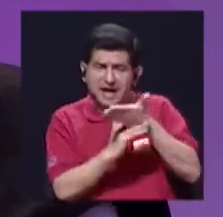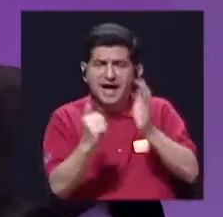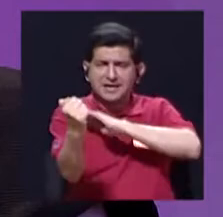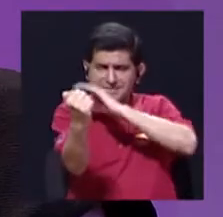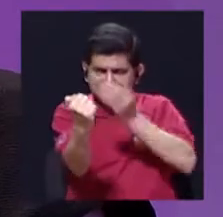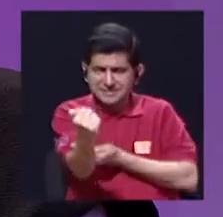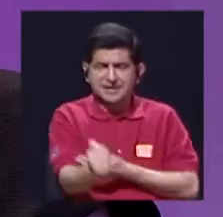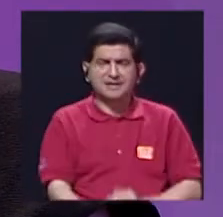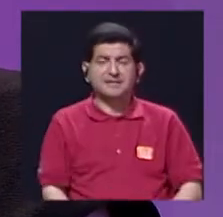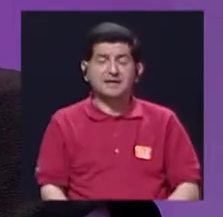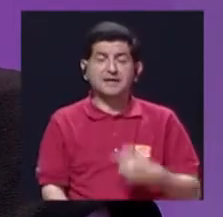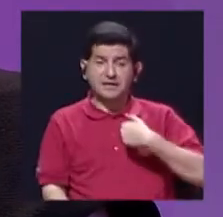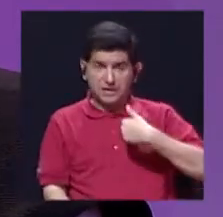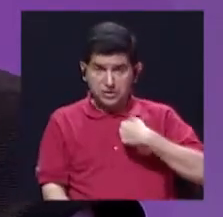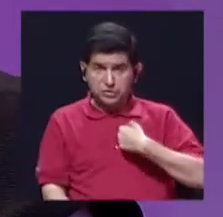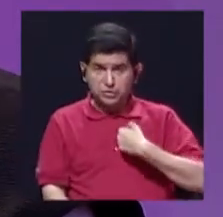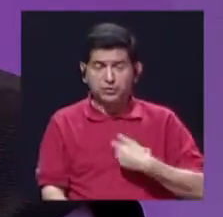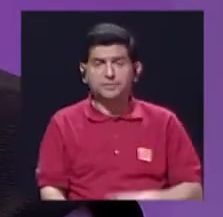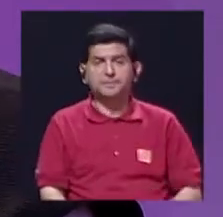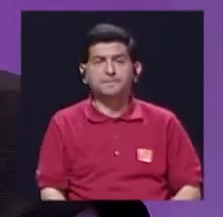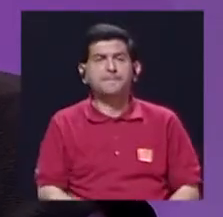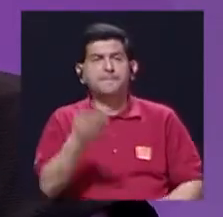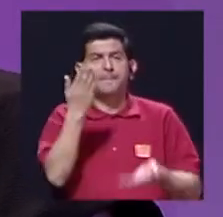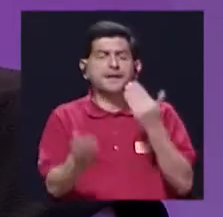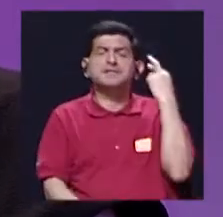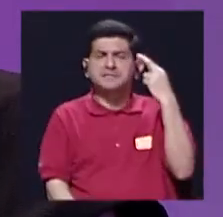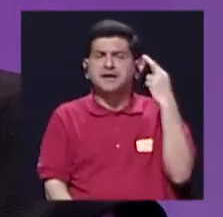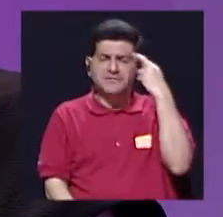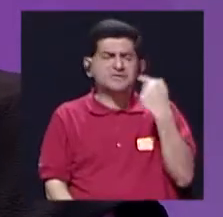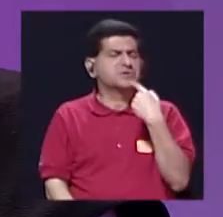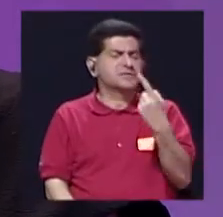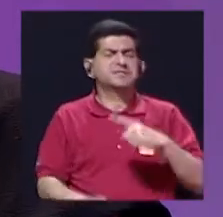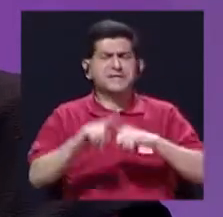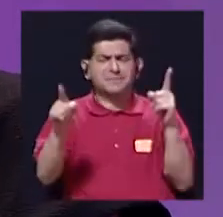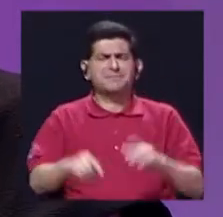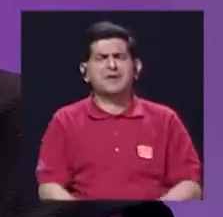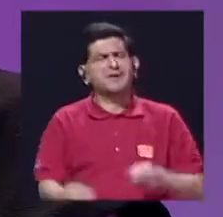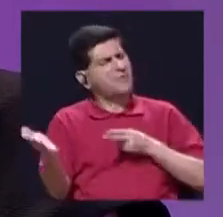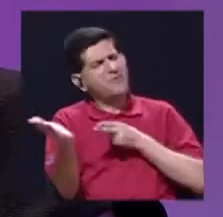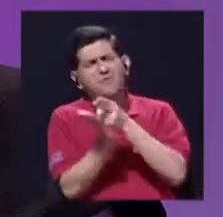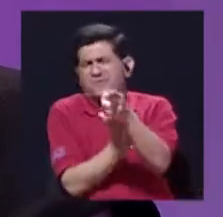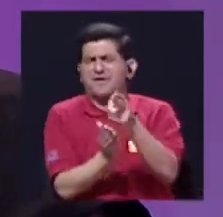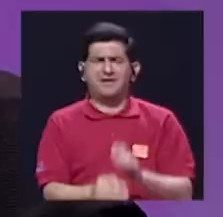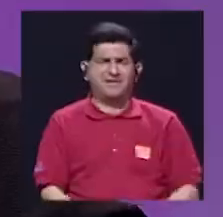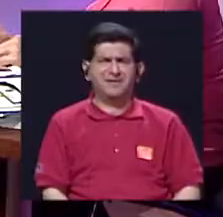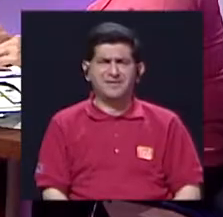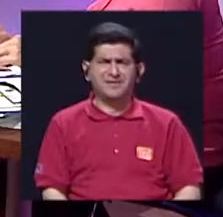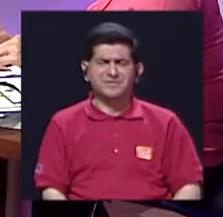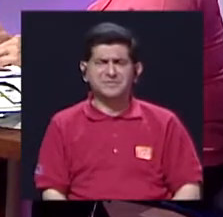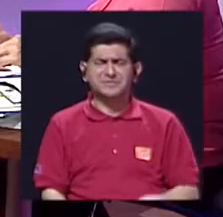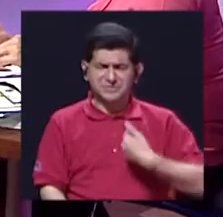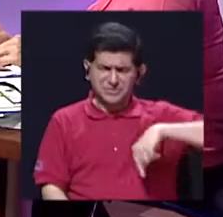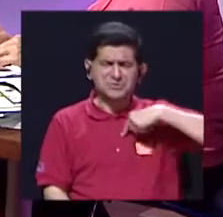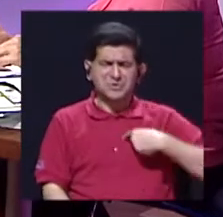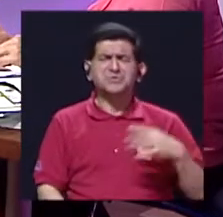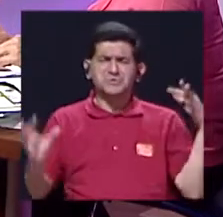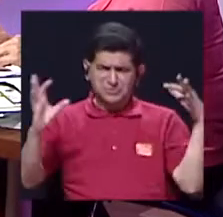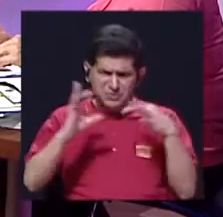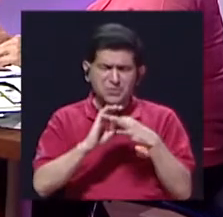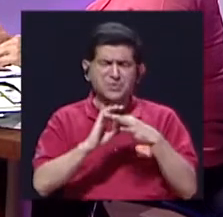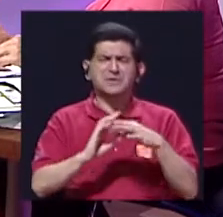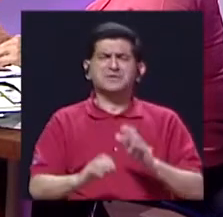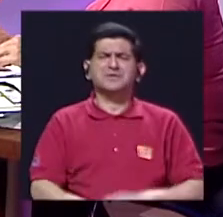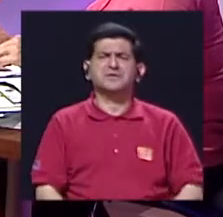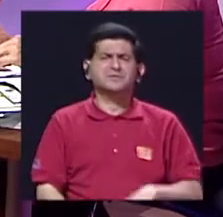poder. Ahí es donde yo puedo darle la razón, pero que seamos más francos, seamos más consecuentes con no